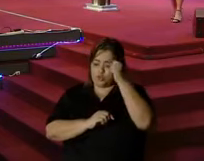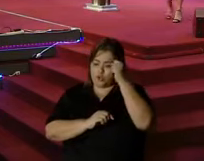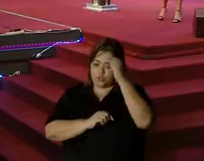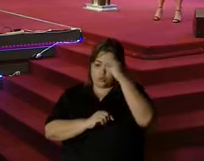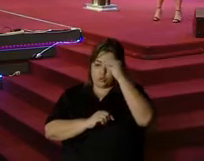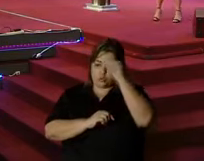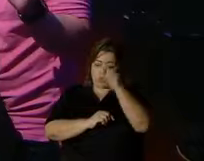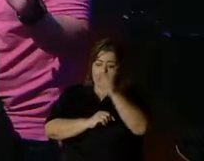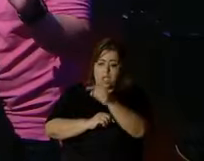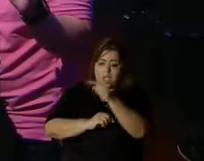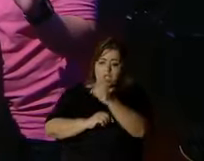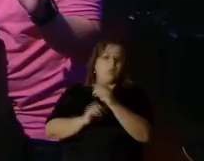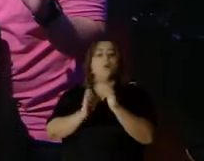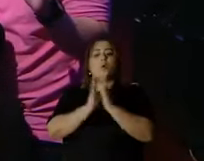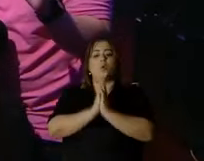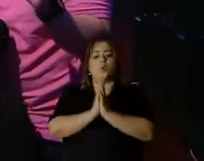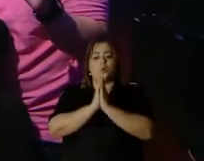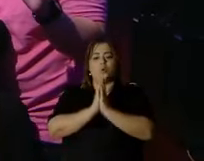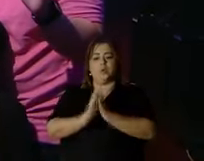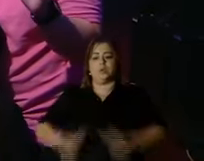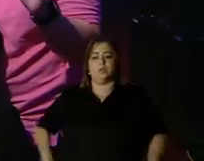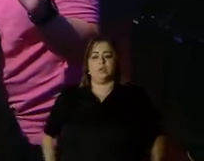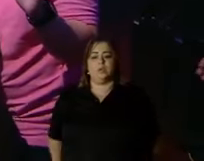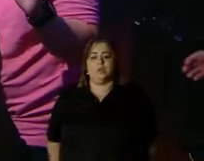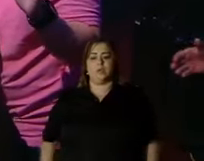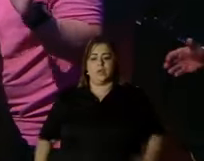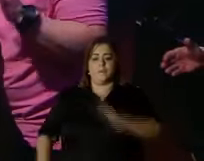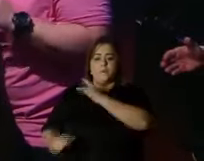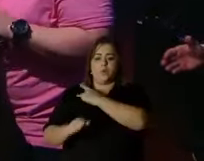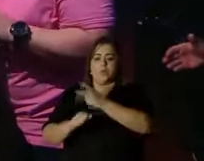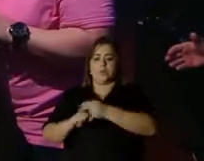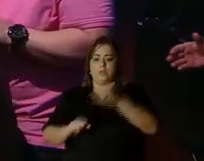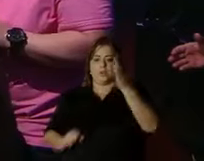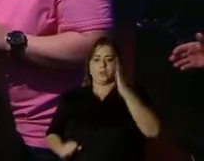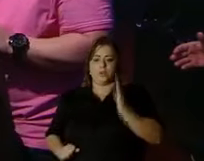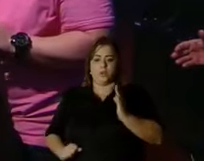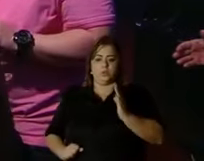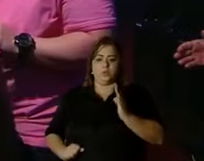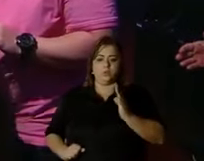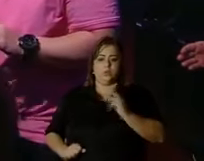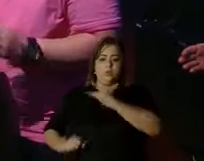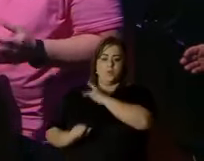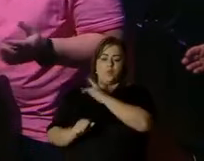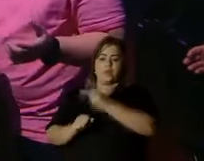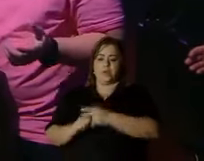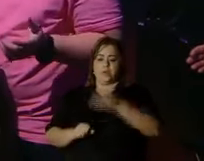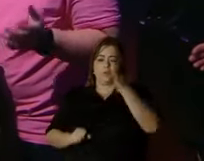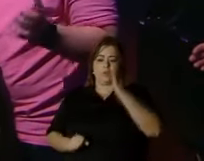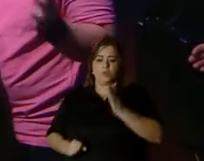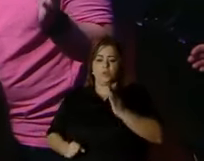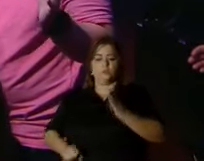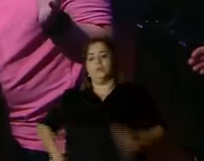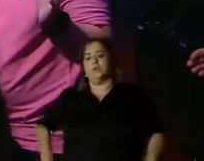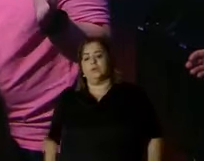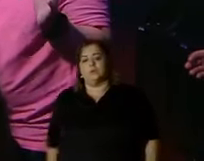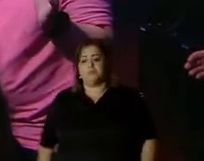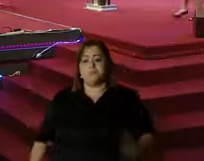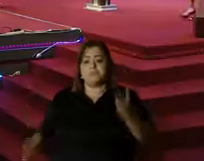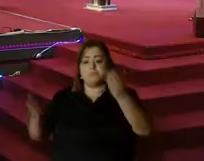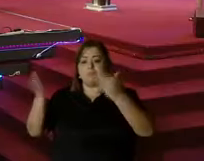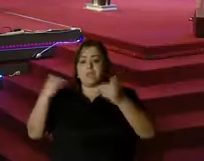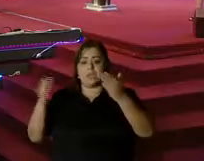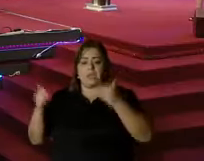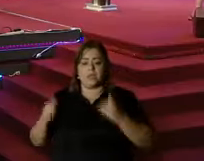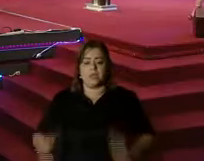shanda. Borra, baba, baba, baba, shanda. Ahí está el poder de Dios. Ay, venga, vente, Lee. Los ministros de la casa, vengan.